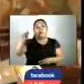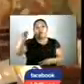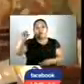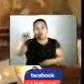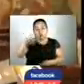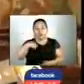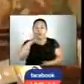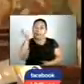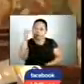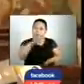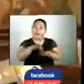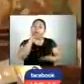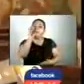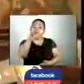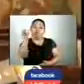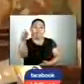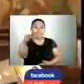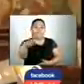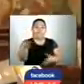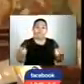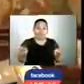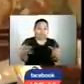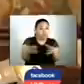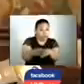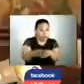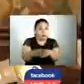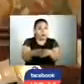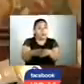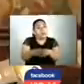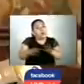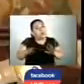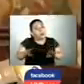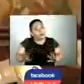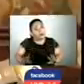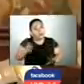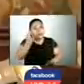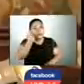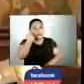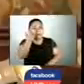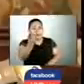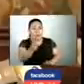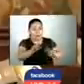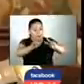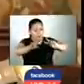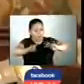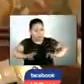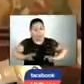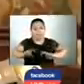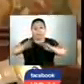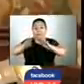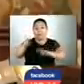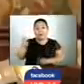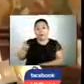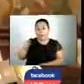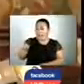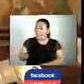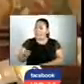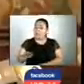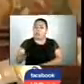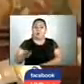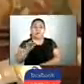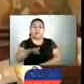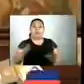reafirmo en este momento, hay una reducción de esos organismos, va a haber una profunda auditoría de todo lo